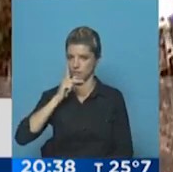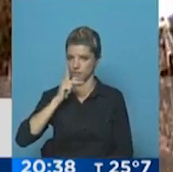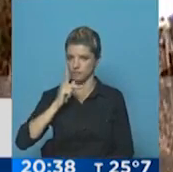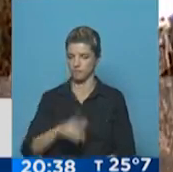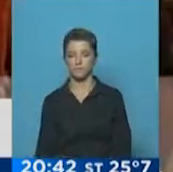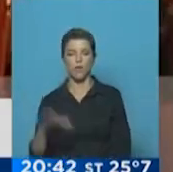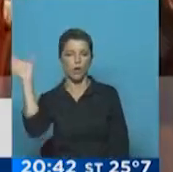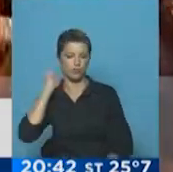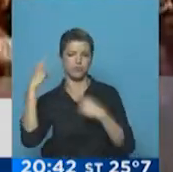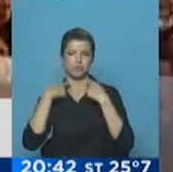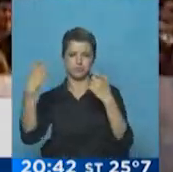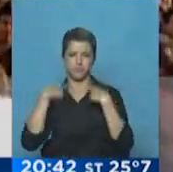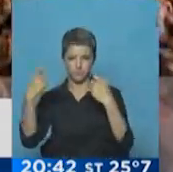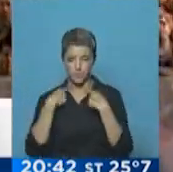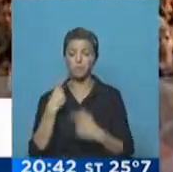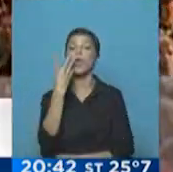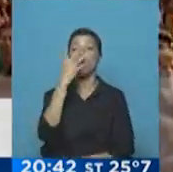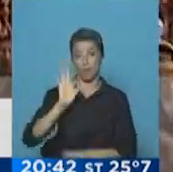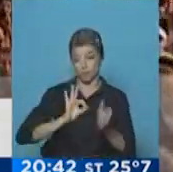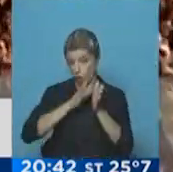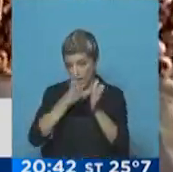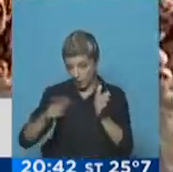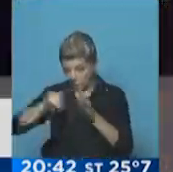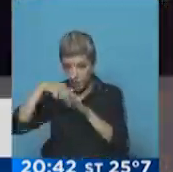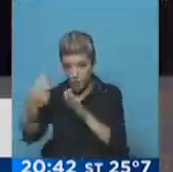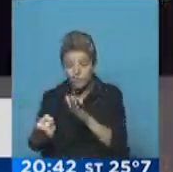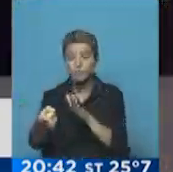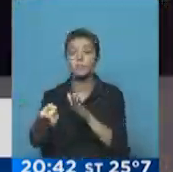Kirchner. Dentro de 4 años,